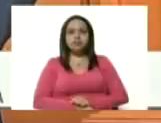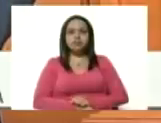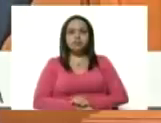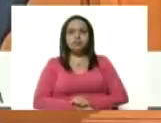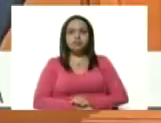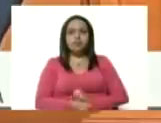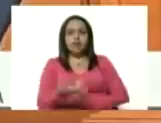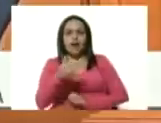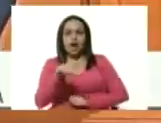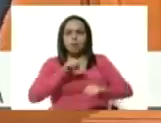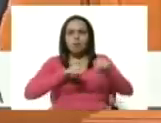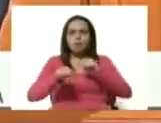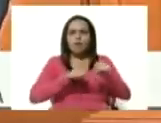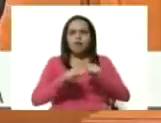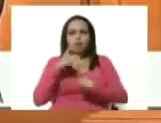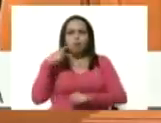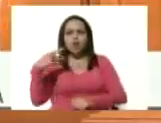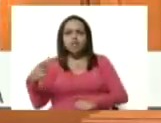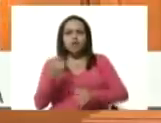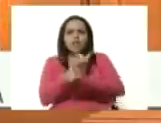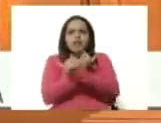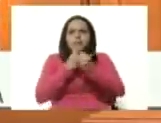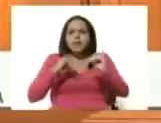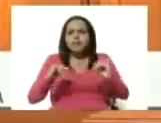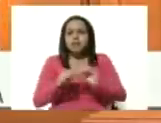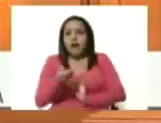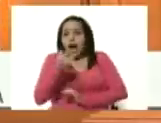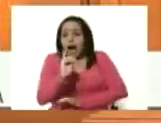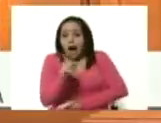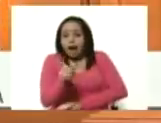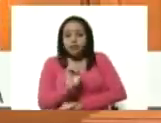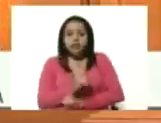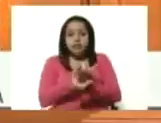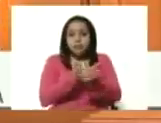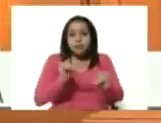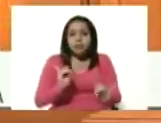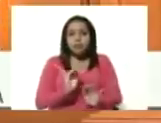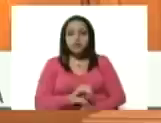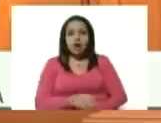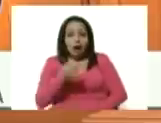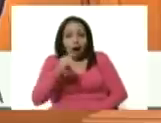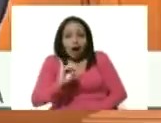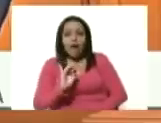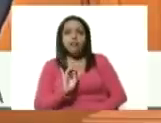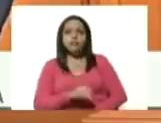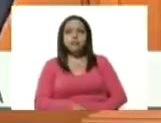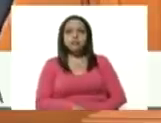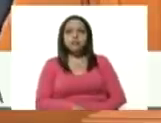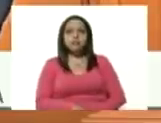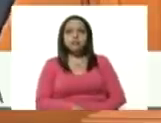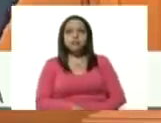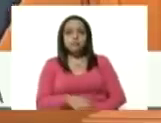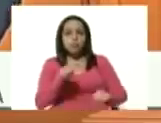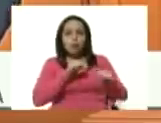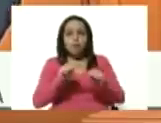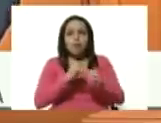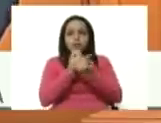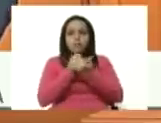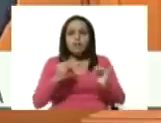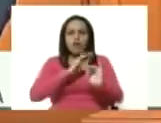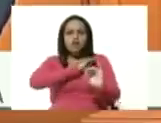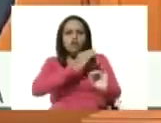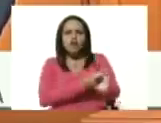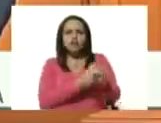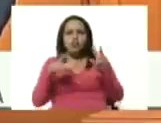Están los movimientos políticos independientes, que los hay. Hay movimientos independientes fuertes, nuevos en el